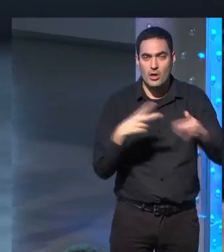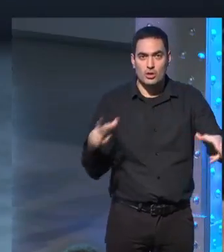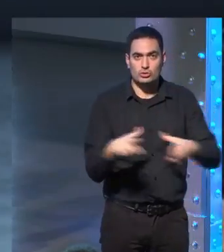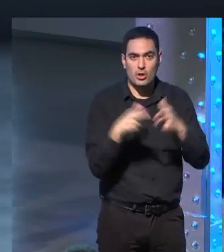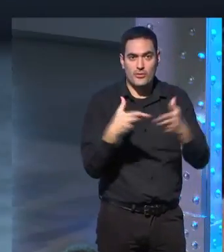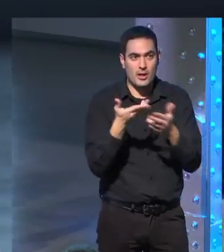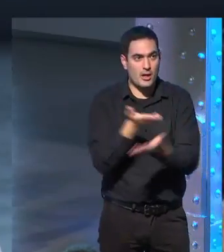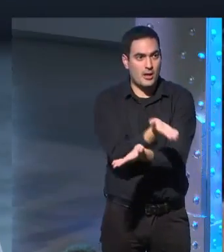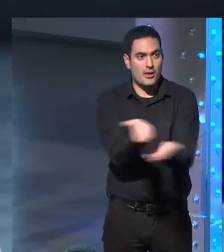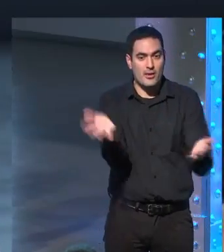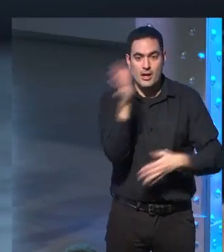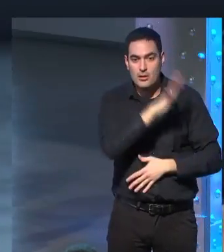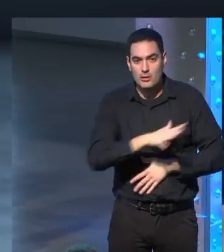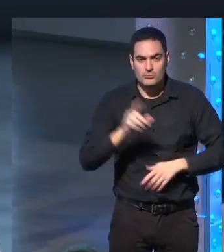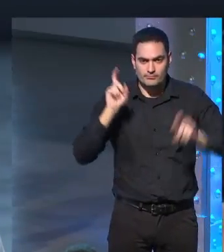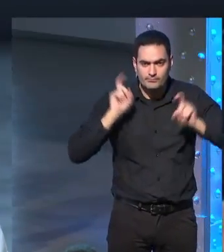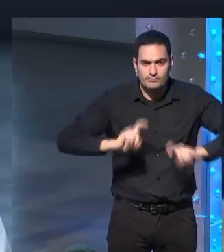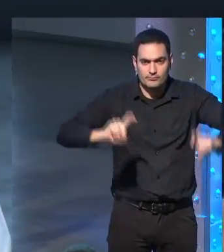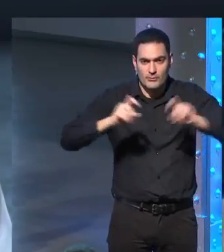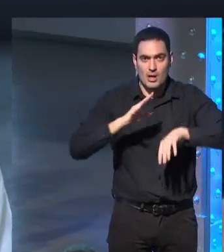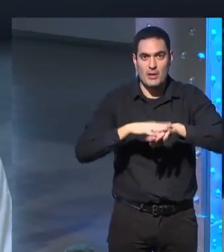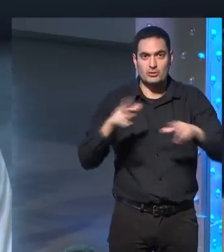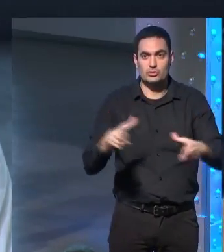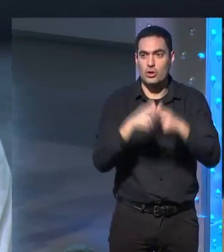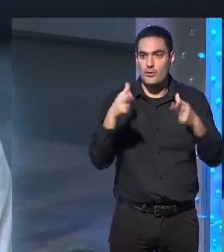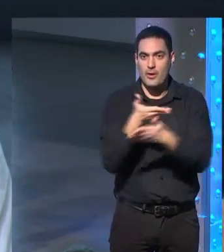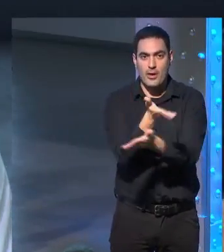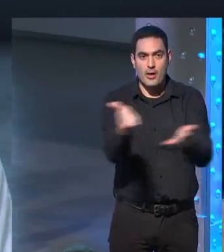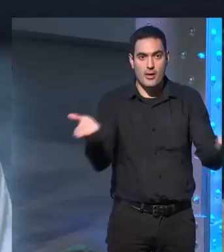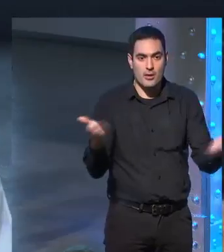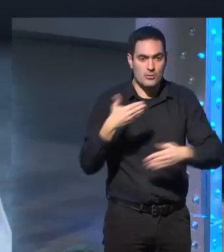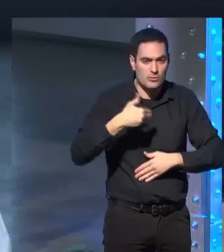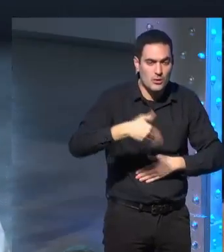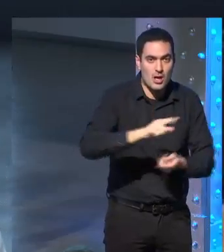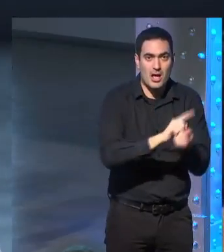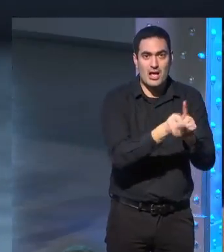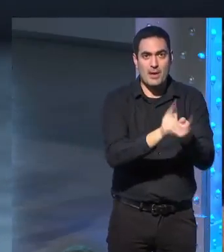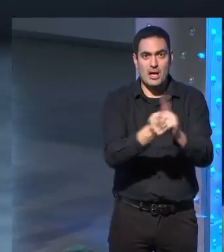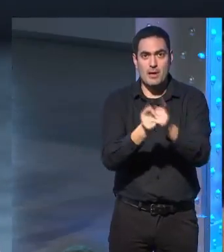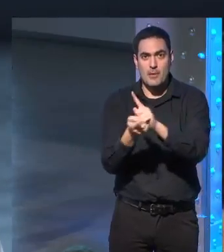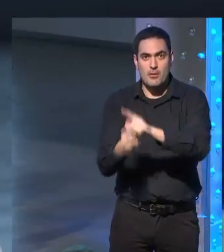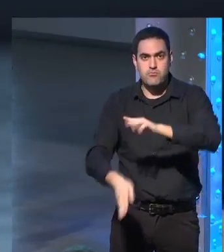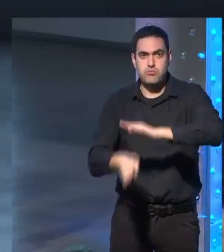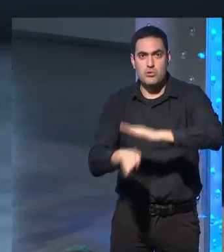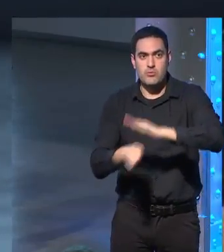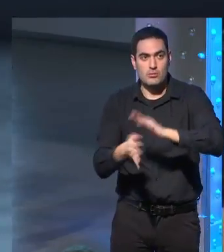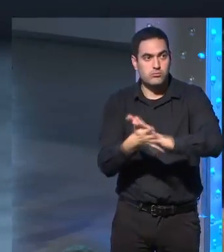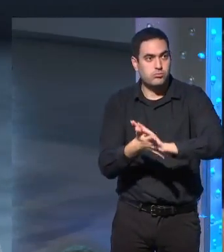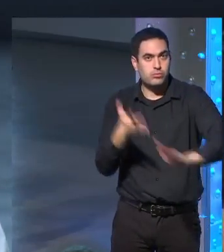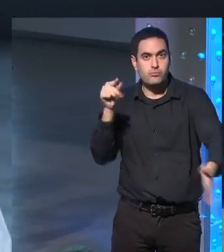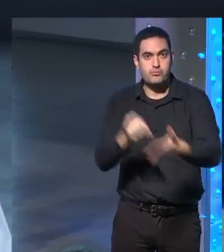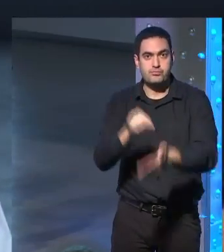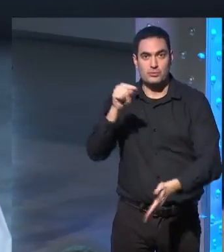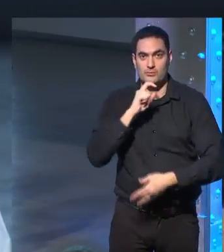y tiene que educar a los niños para vivir en una sociedad que a día de hoy está cambiando de manera continua y a una velocidad que es